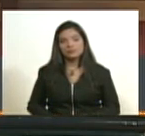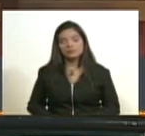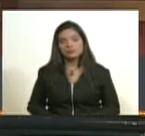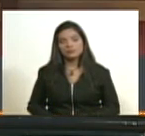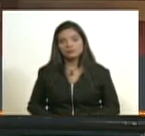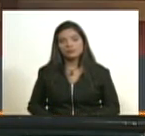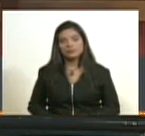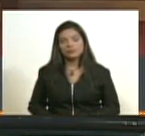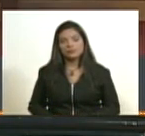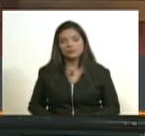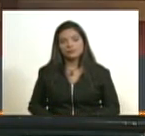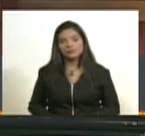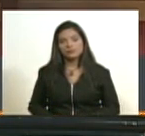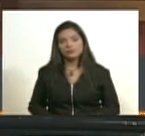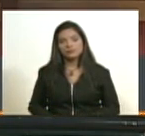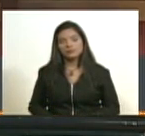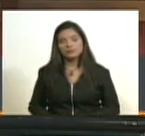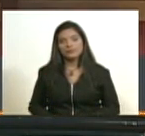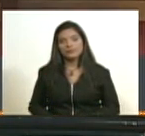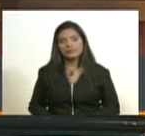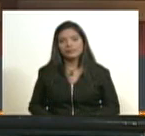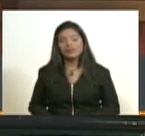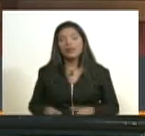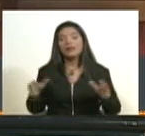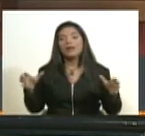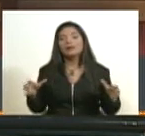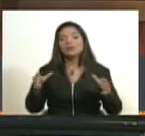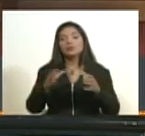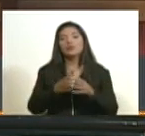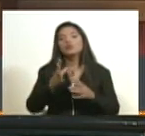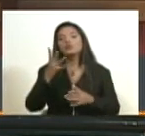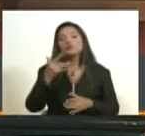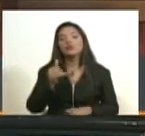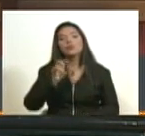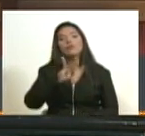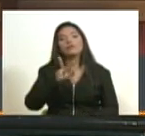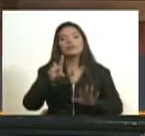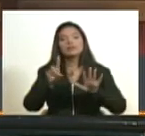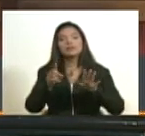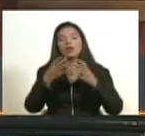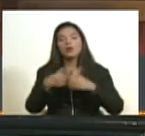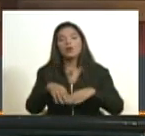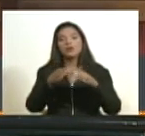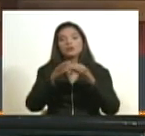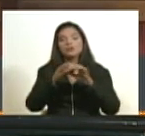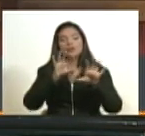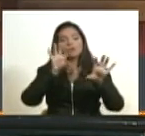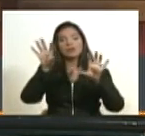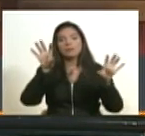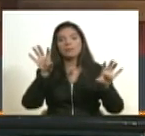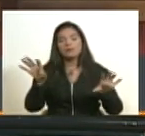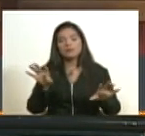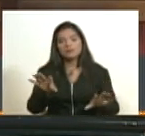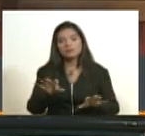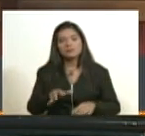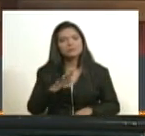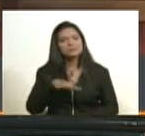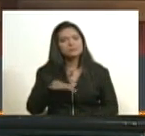Y fue la Asamblea General número 26 de la Organización de Estados Americanos